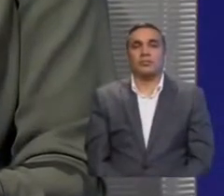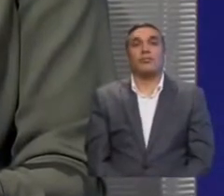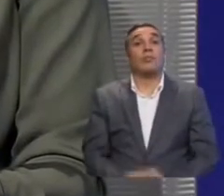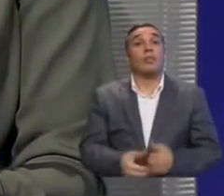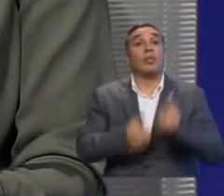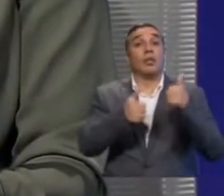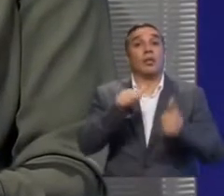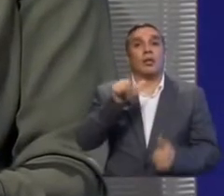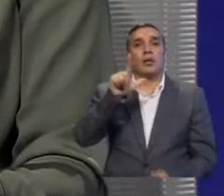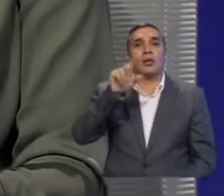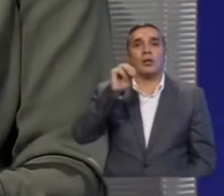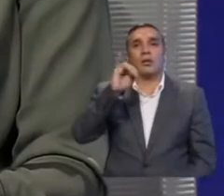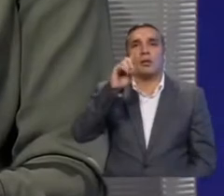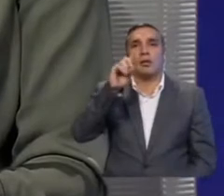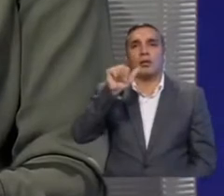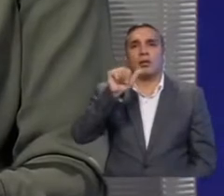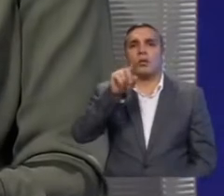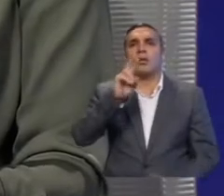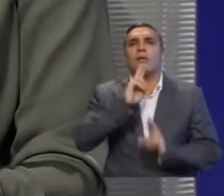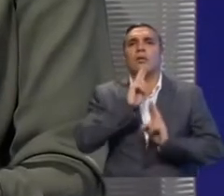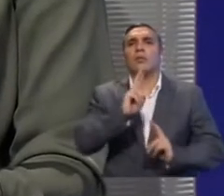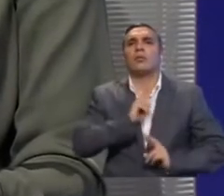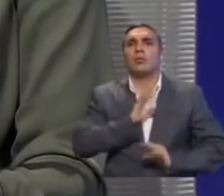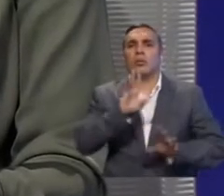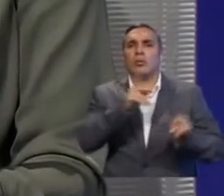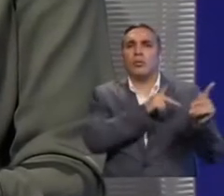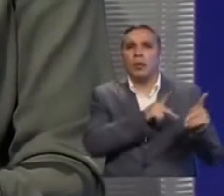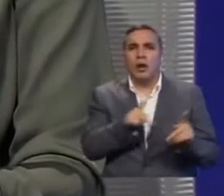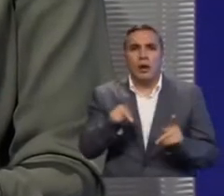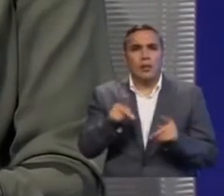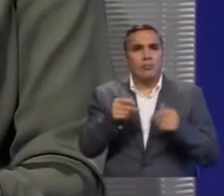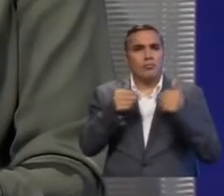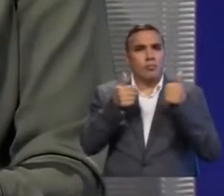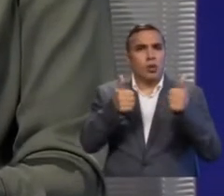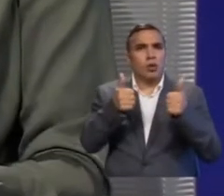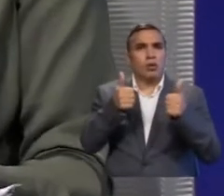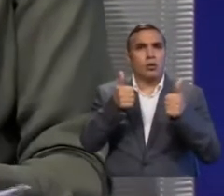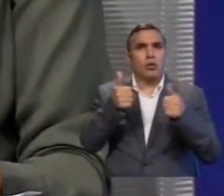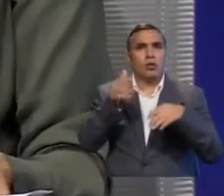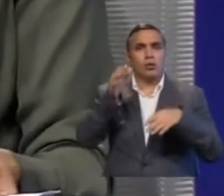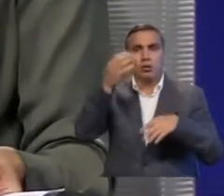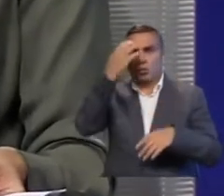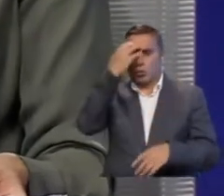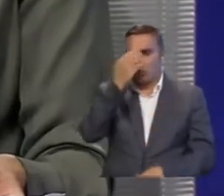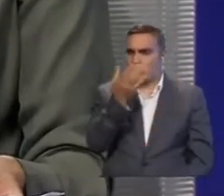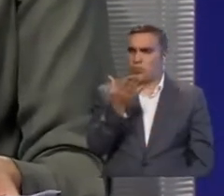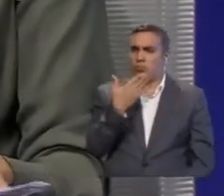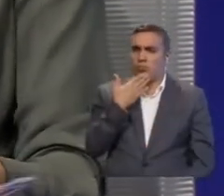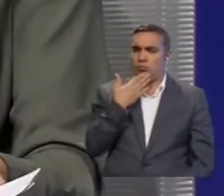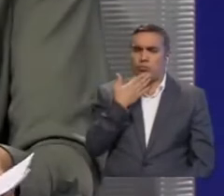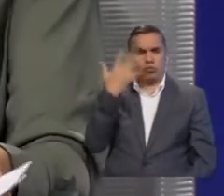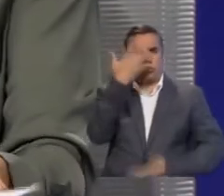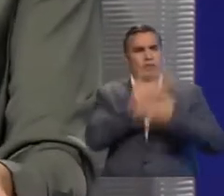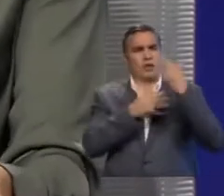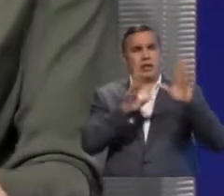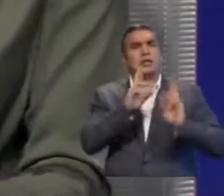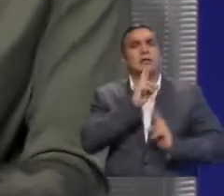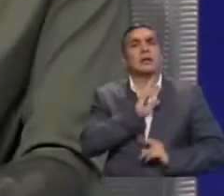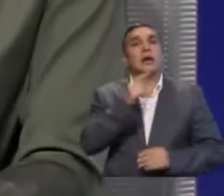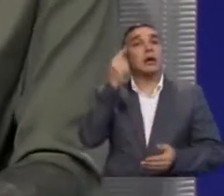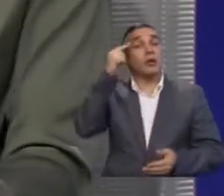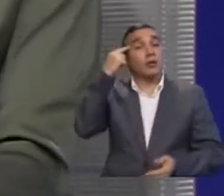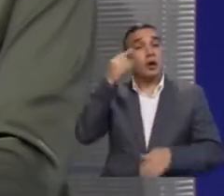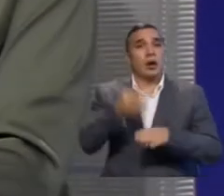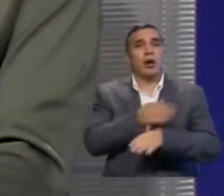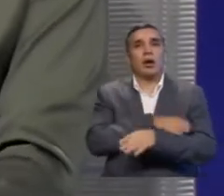Candidato Almeida, no me quedó claro en la respuesta que usted dio de un plan efectivo de educación. Por ejemplo, gobiernos